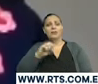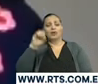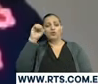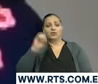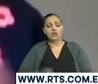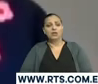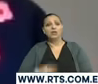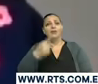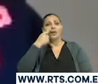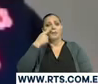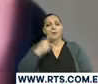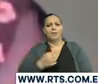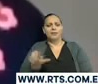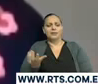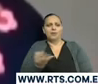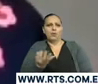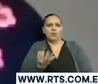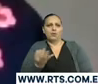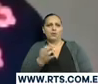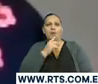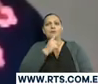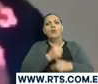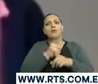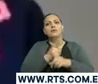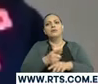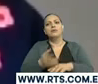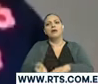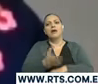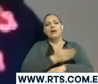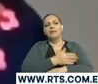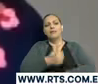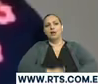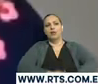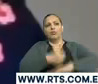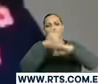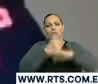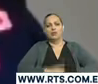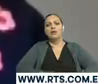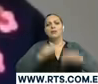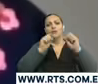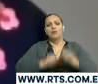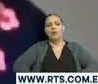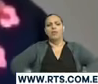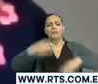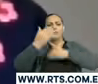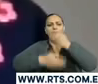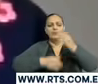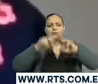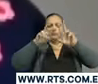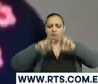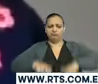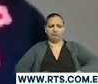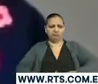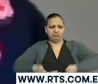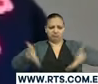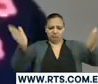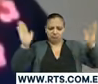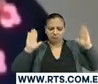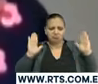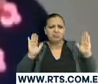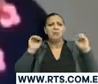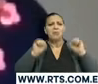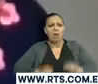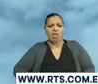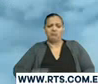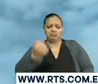duda, que las autoridades acompañen el proceso. Para eso está la Contraloría y todos estamos abiertos a los exámenes especiales que además nos